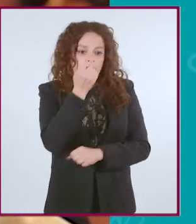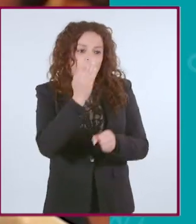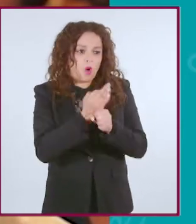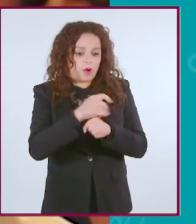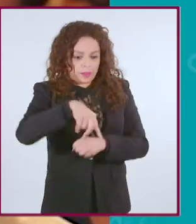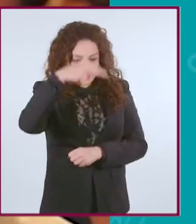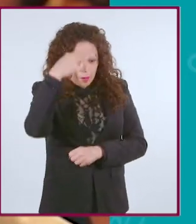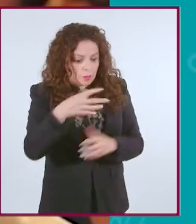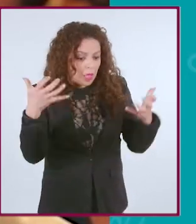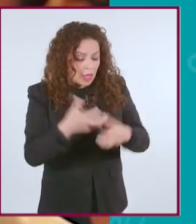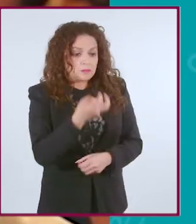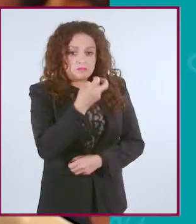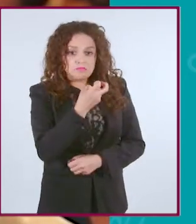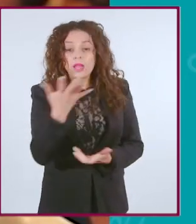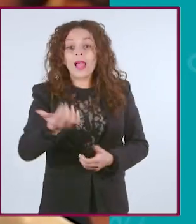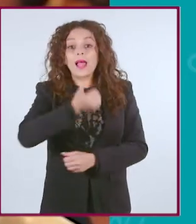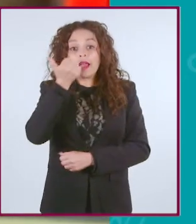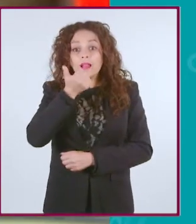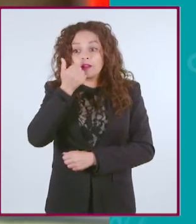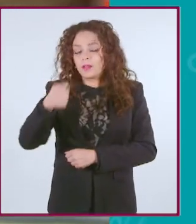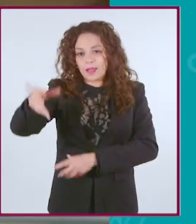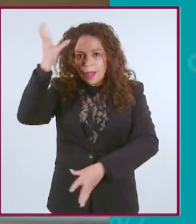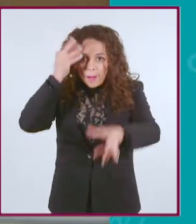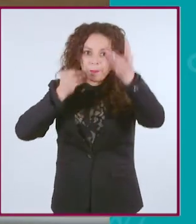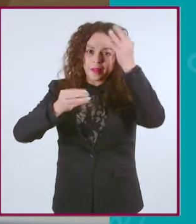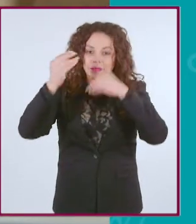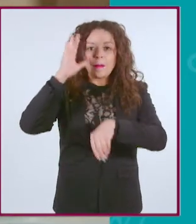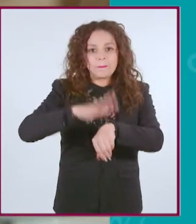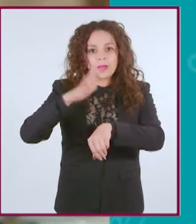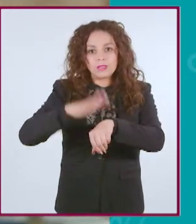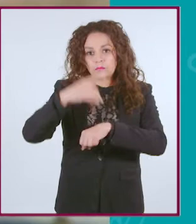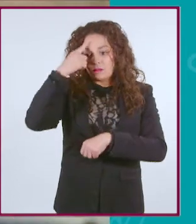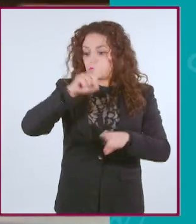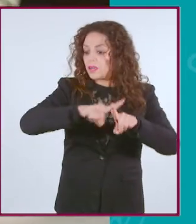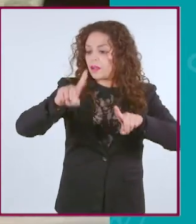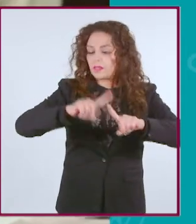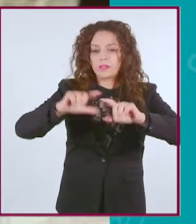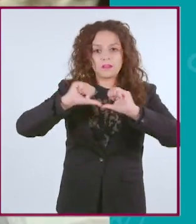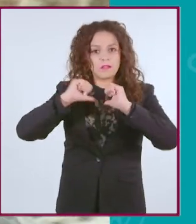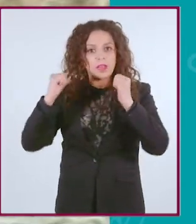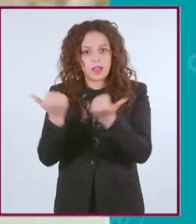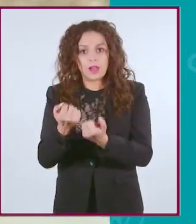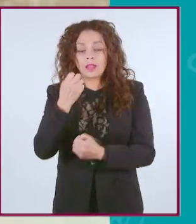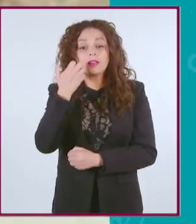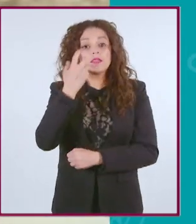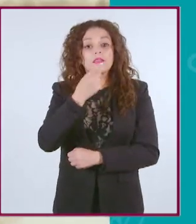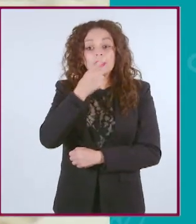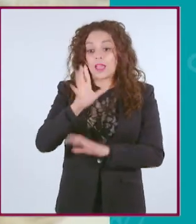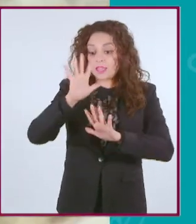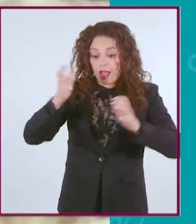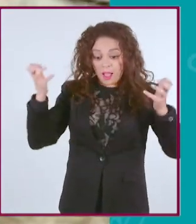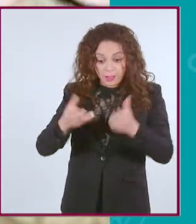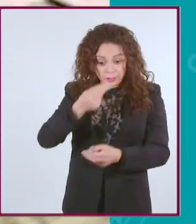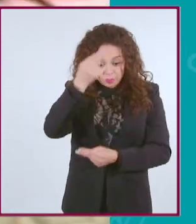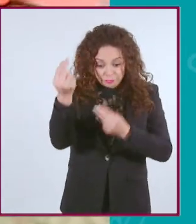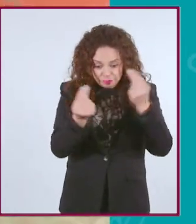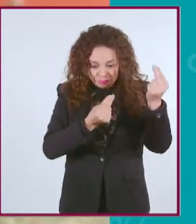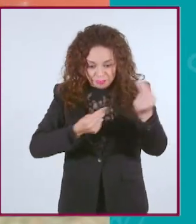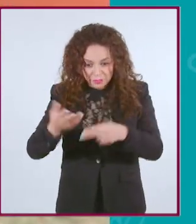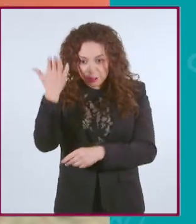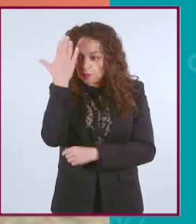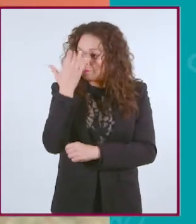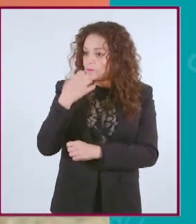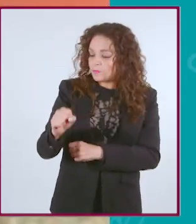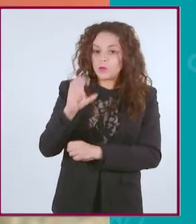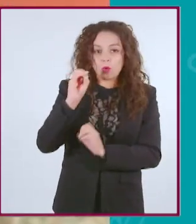aquí en México. Y los alumnos pues están capacitándose para todas estas áreas. No quiere decir que van a ser diseñadores, no quiere decir que van a